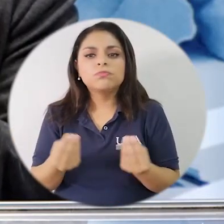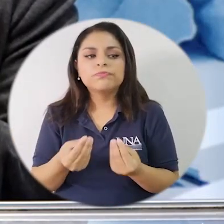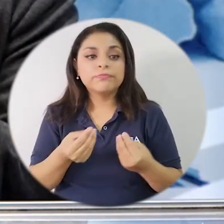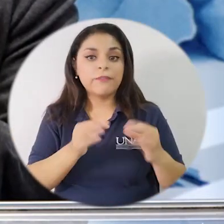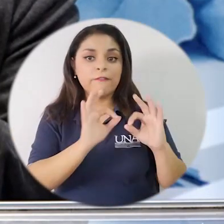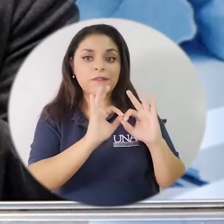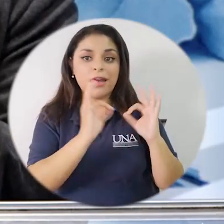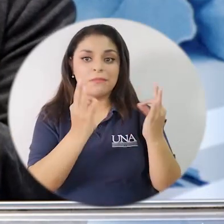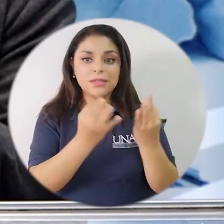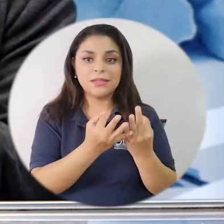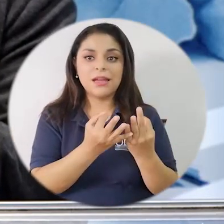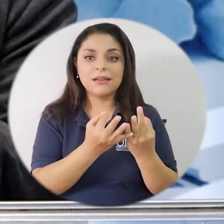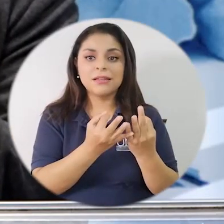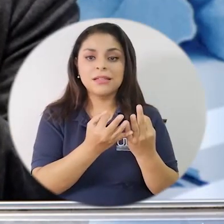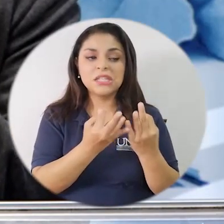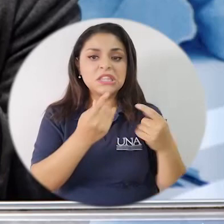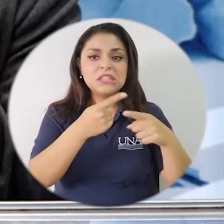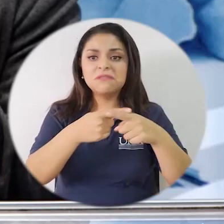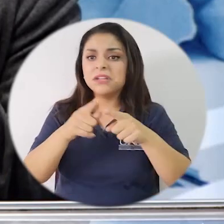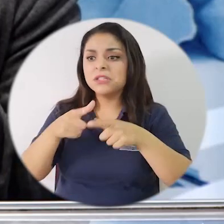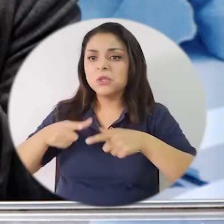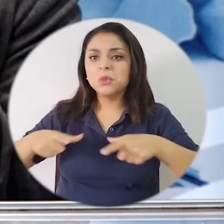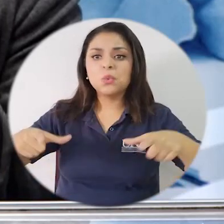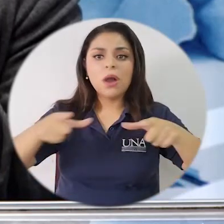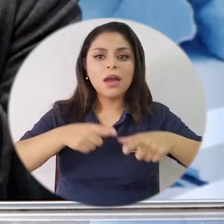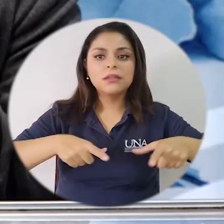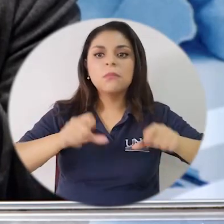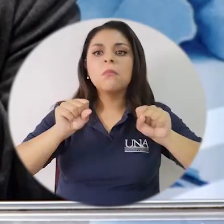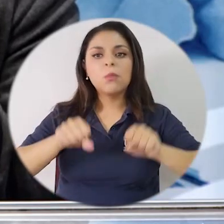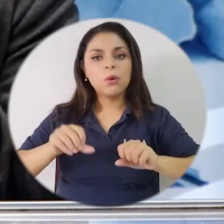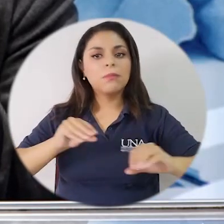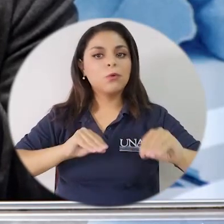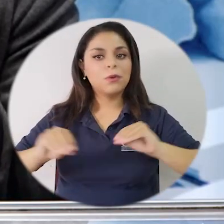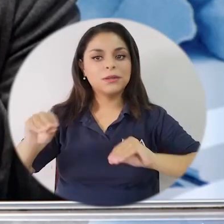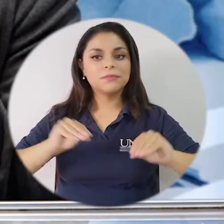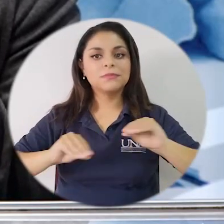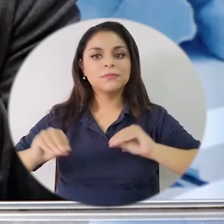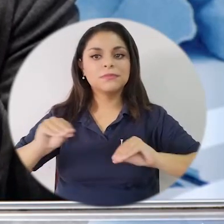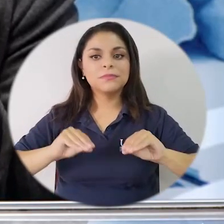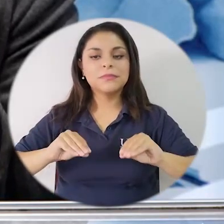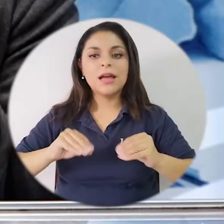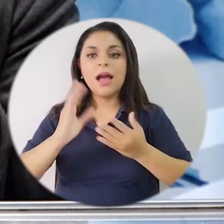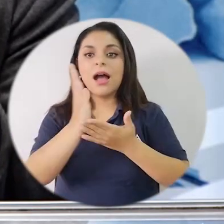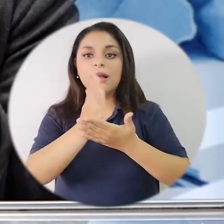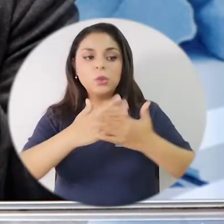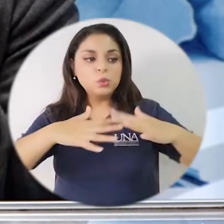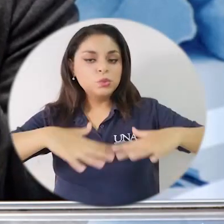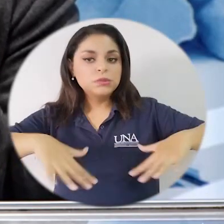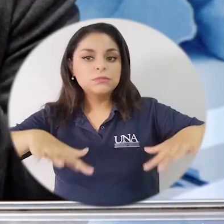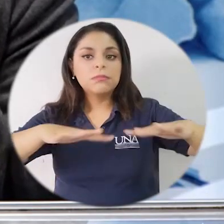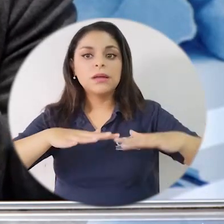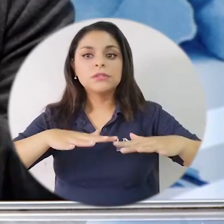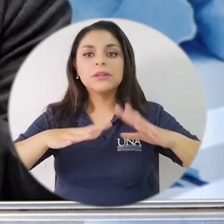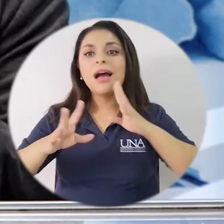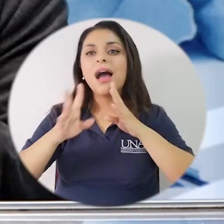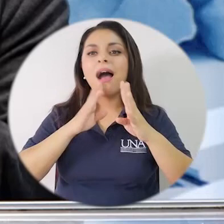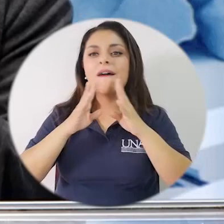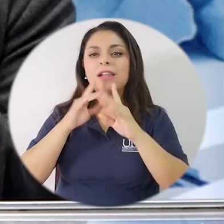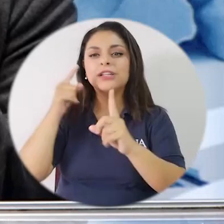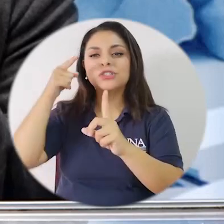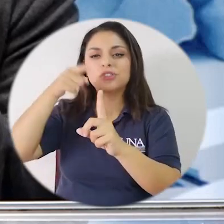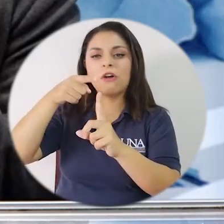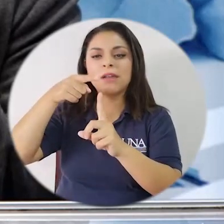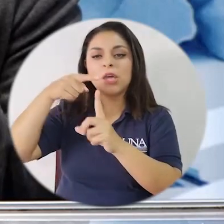a la familia en diferentes entornos para movernos. En algunos espacios se habla de alfabetización